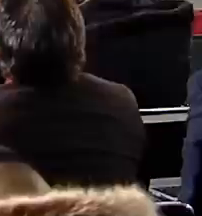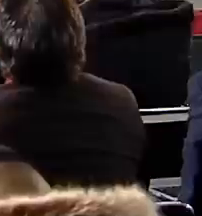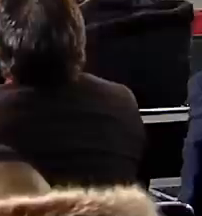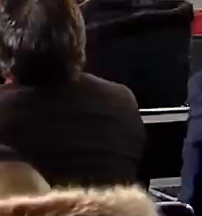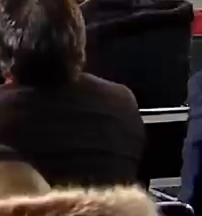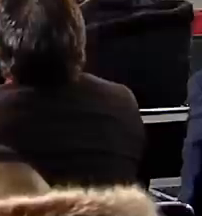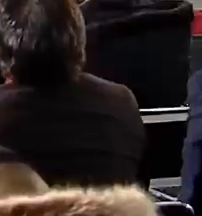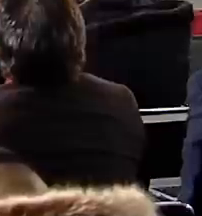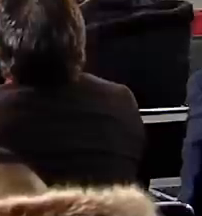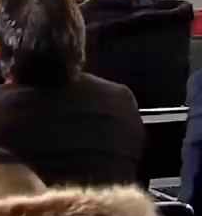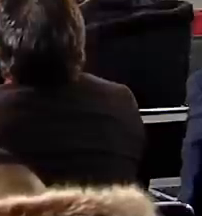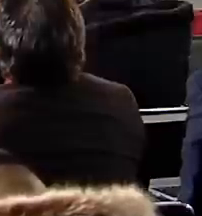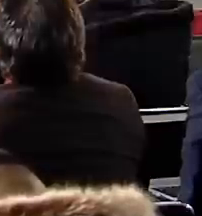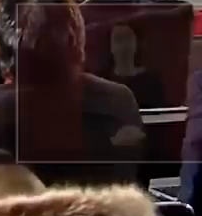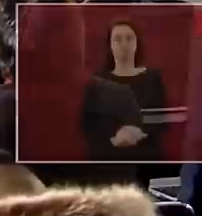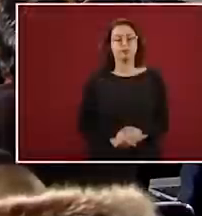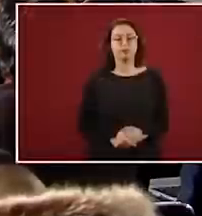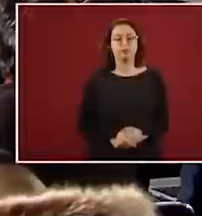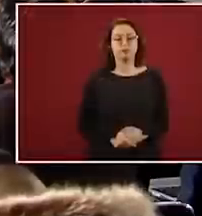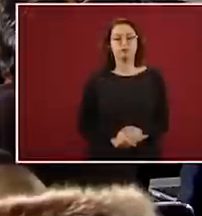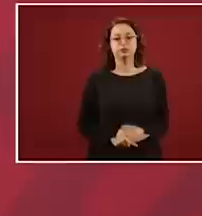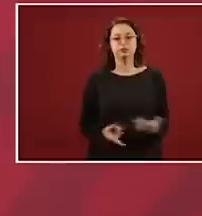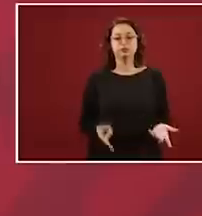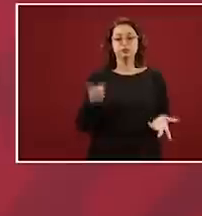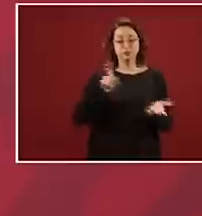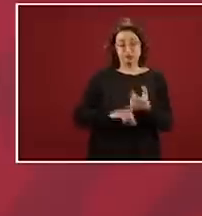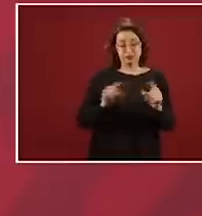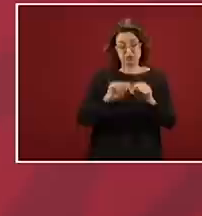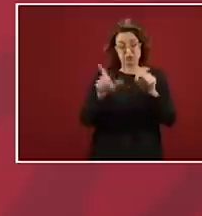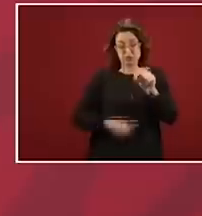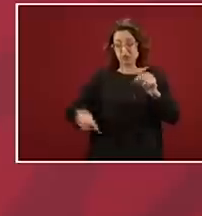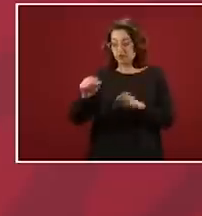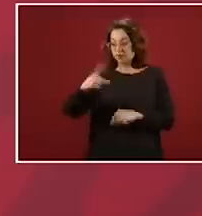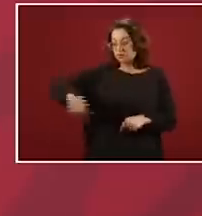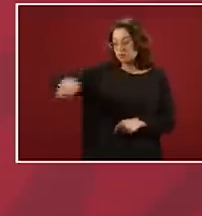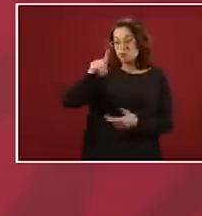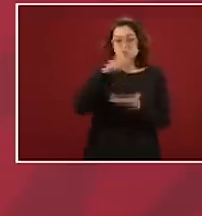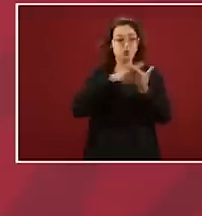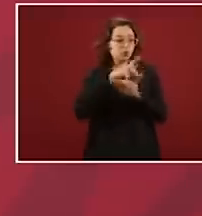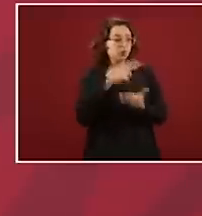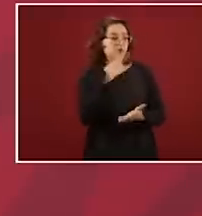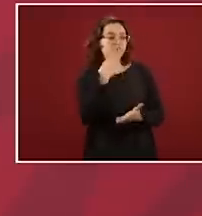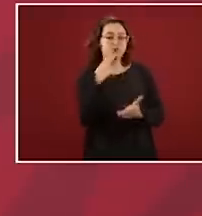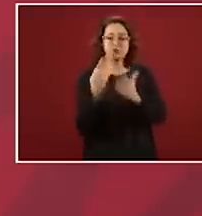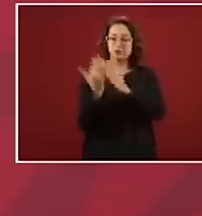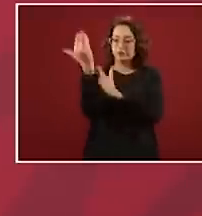detener el consumo interno, frenarlo, disminuirlo,